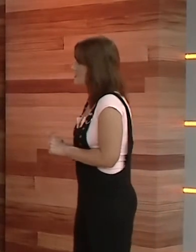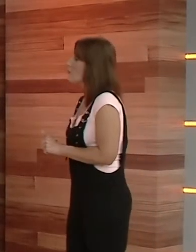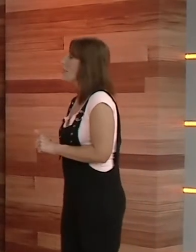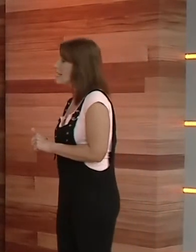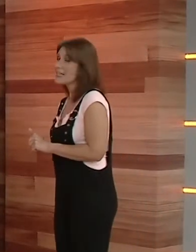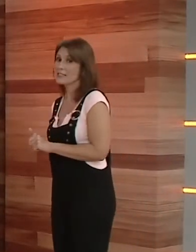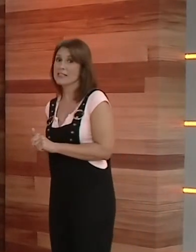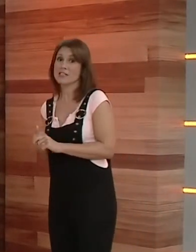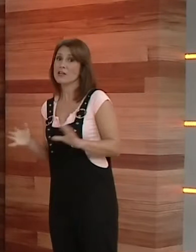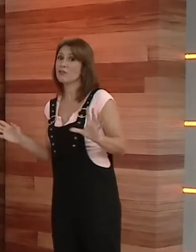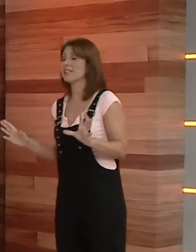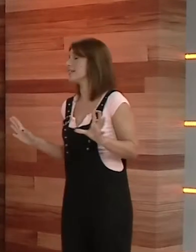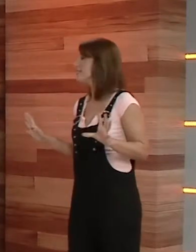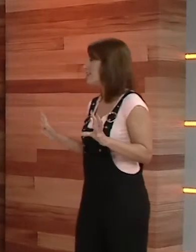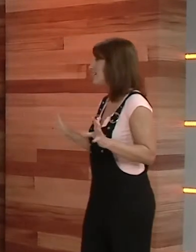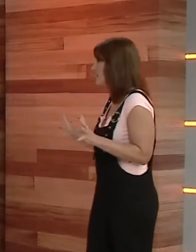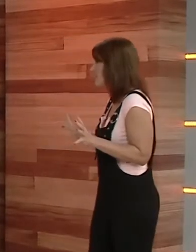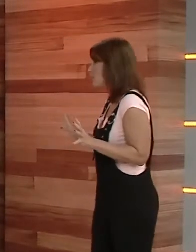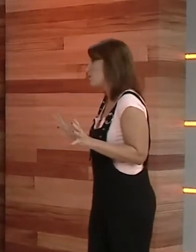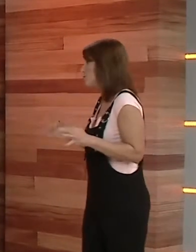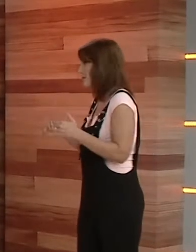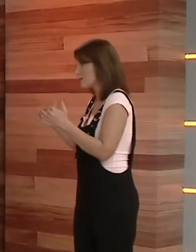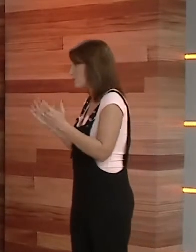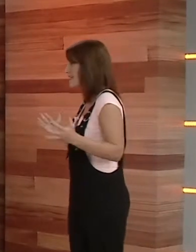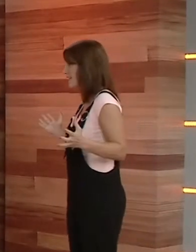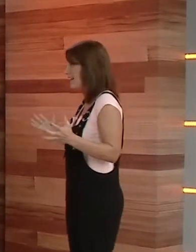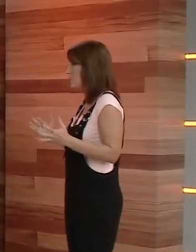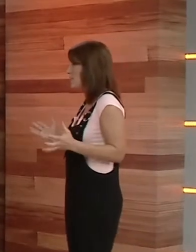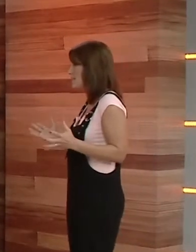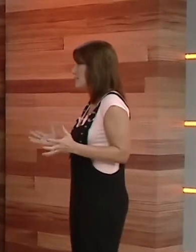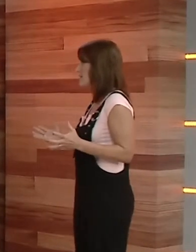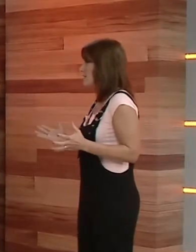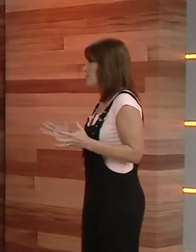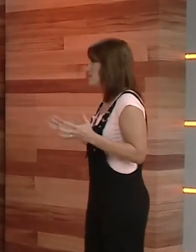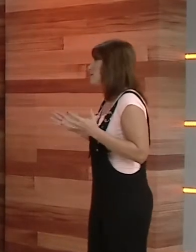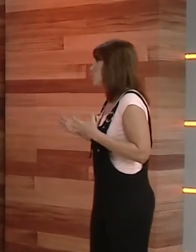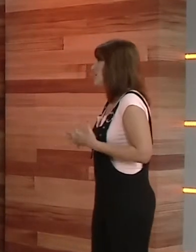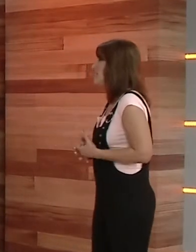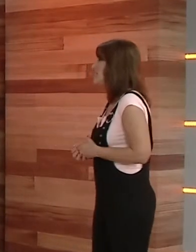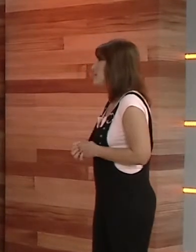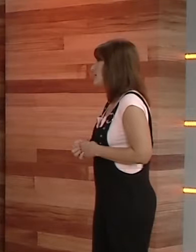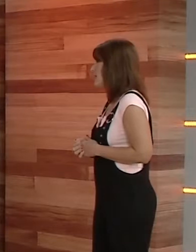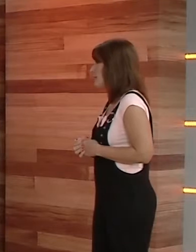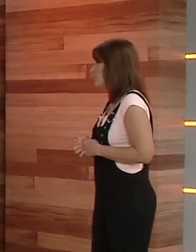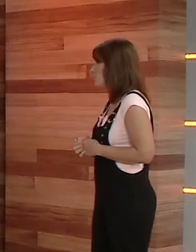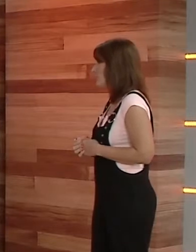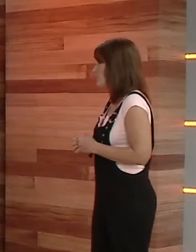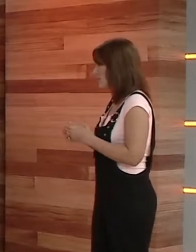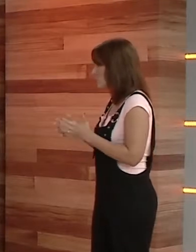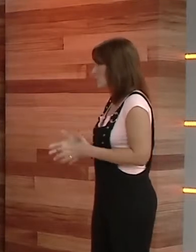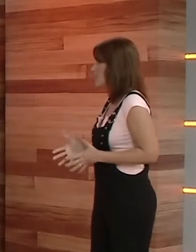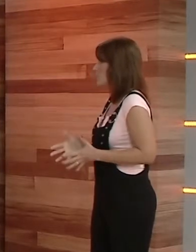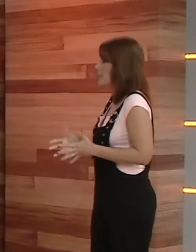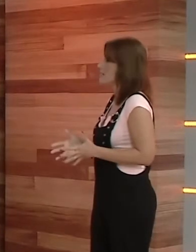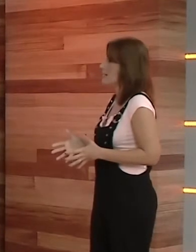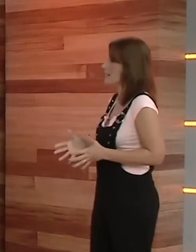están? Es así, ayer lo festejaste en las redes, como muchas otras legisladoras, con el dictamen en la mano y esperando